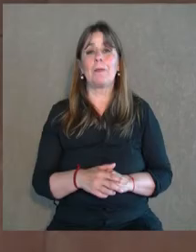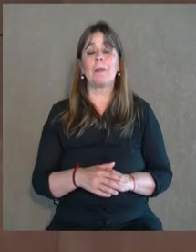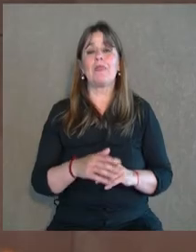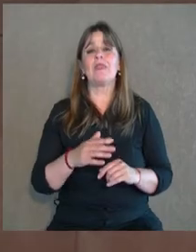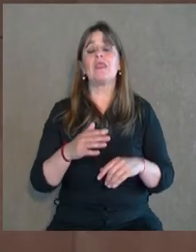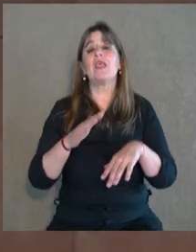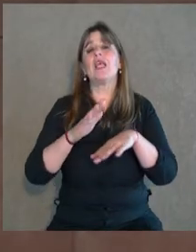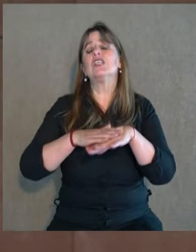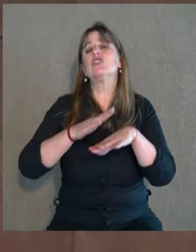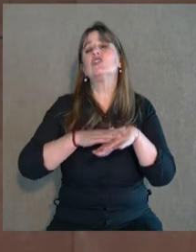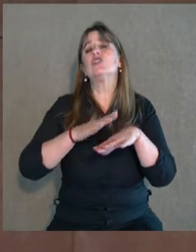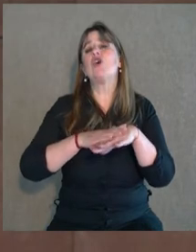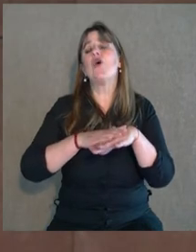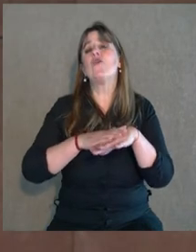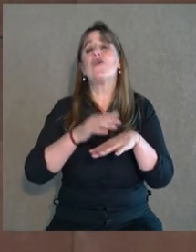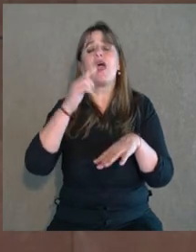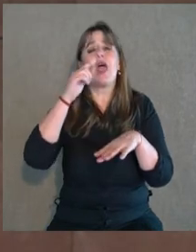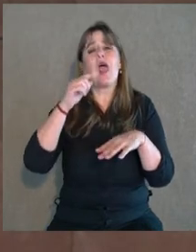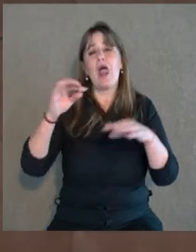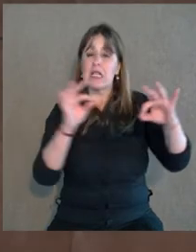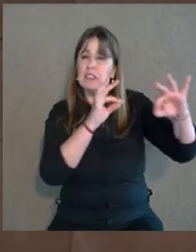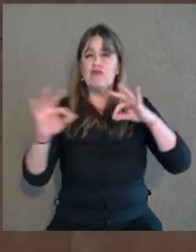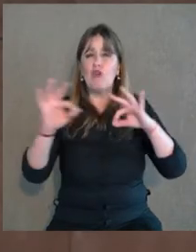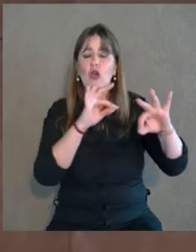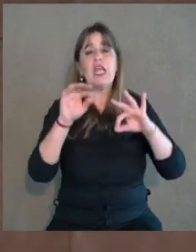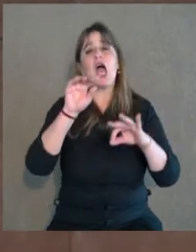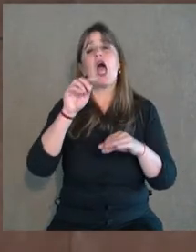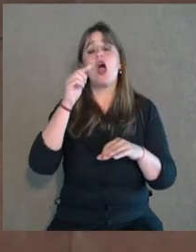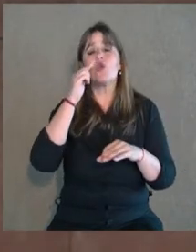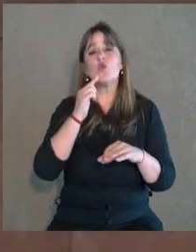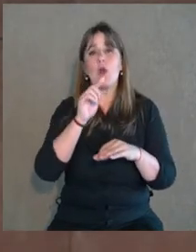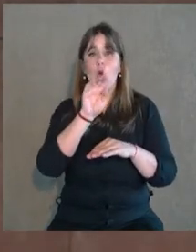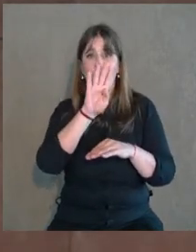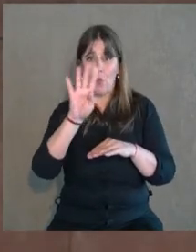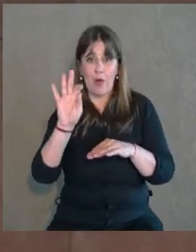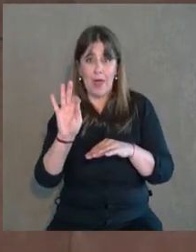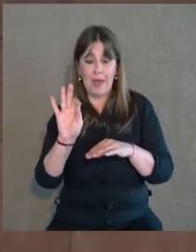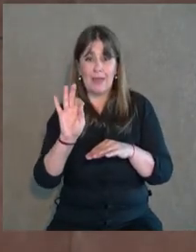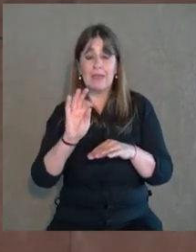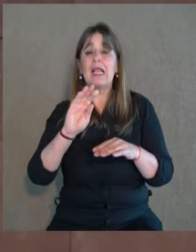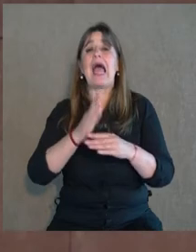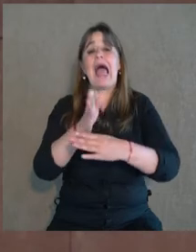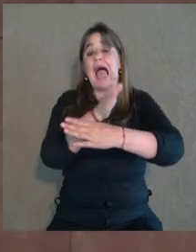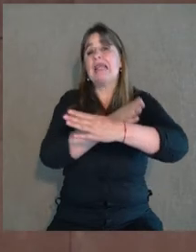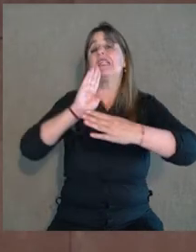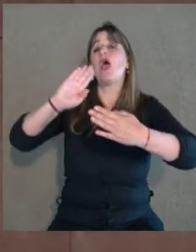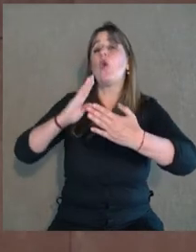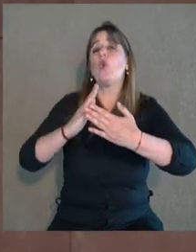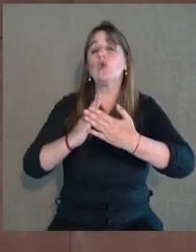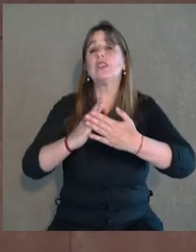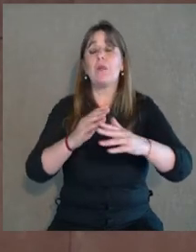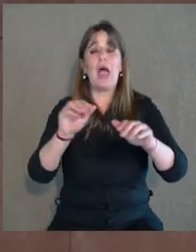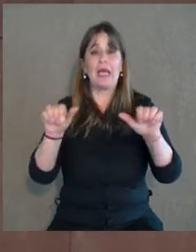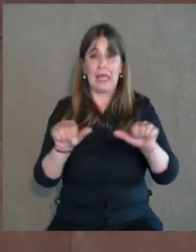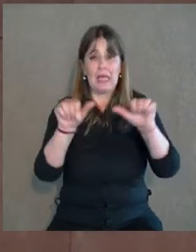sobre la sinfonía número 40 lo que podemos decir es que fue la penúltima sinfonía que compuso el autor